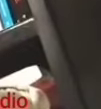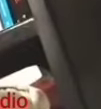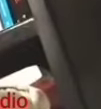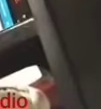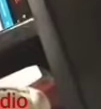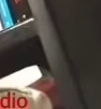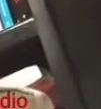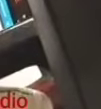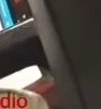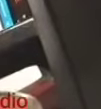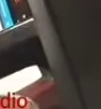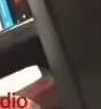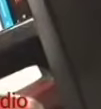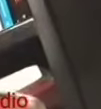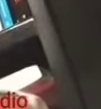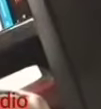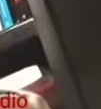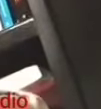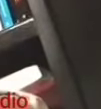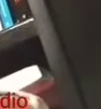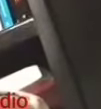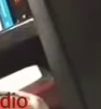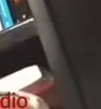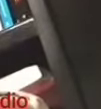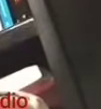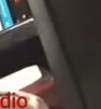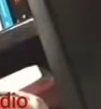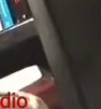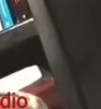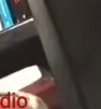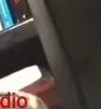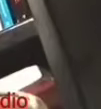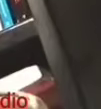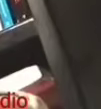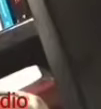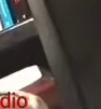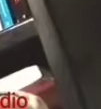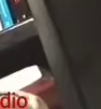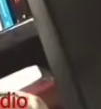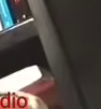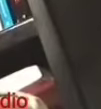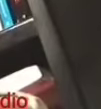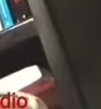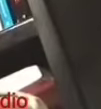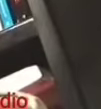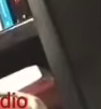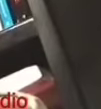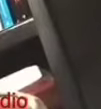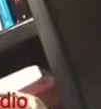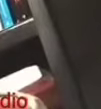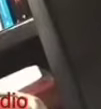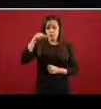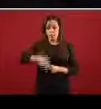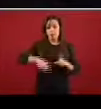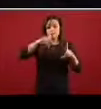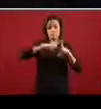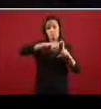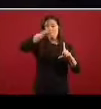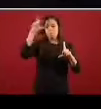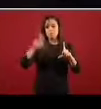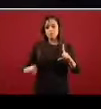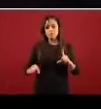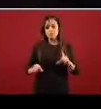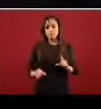López-Gatell, fue esto que creo que es importante que lo escuchemos una y otra vez.